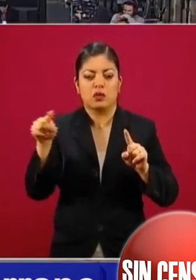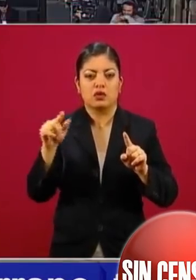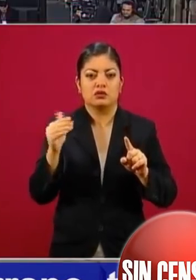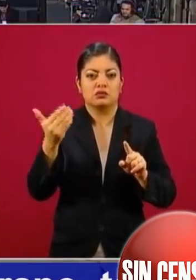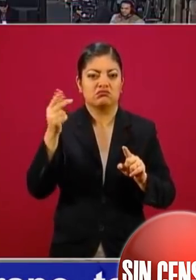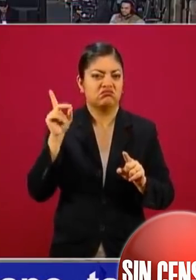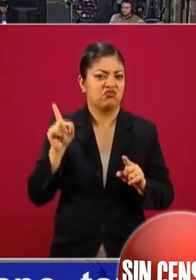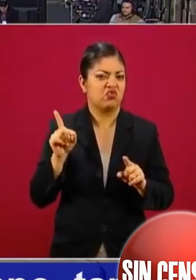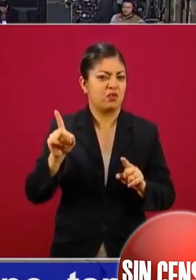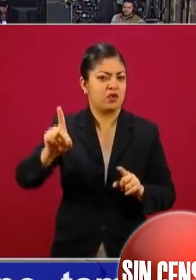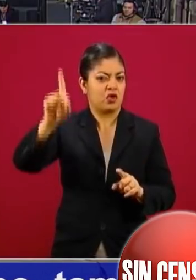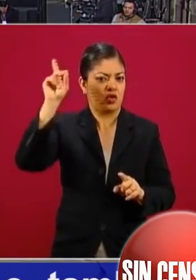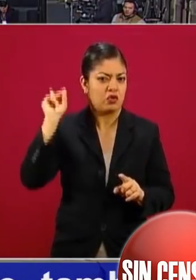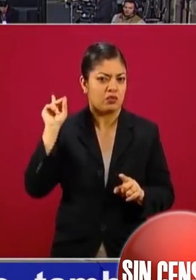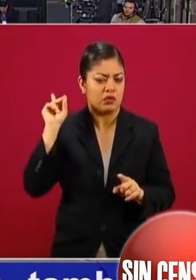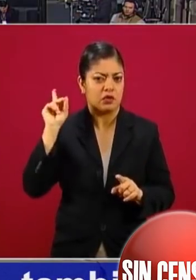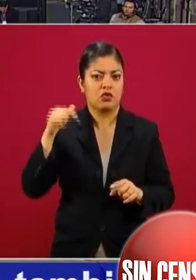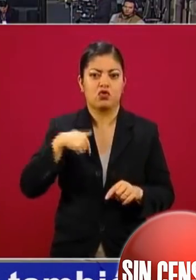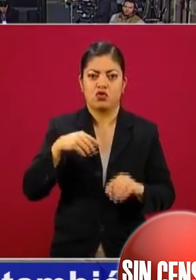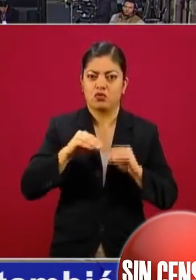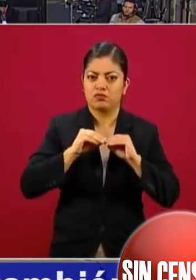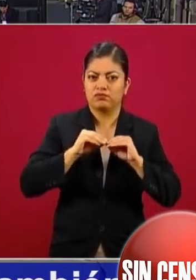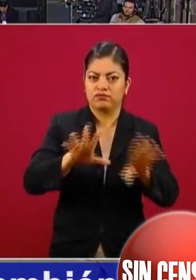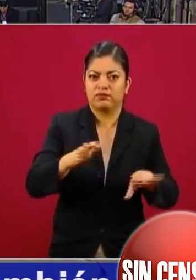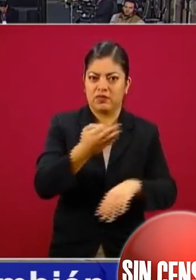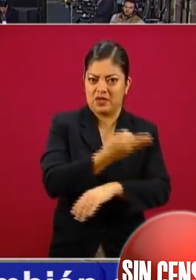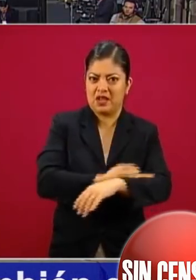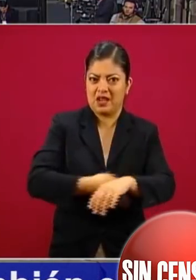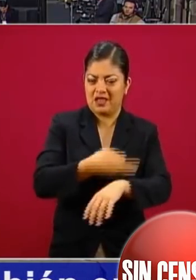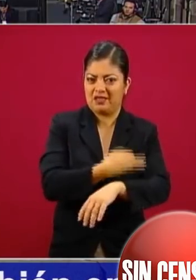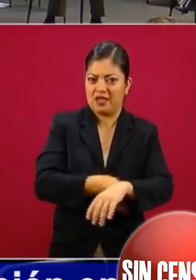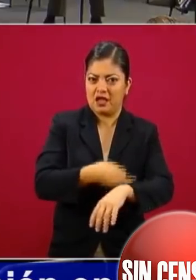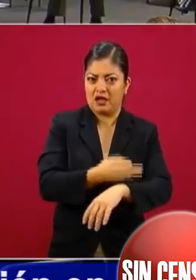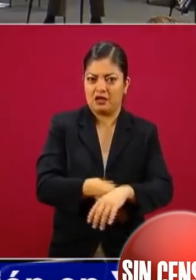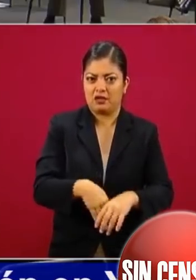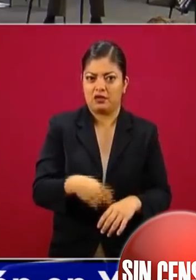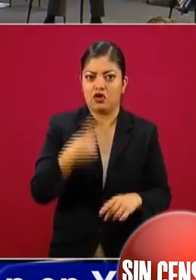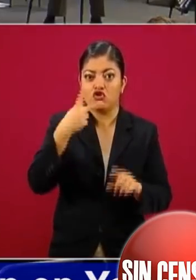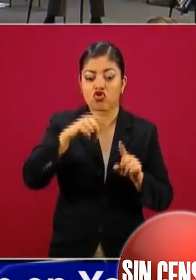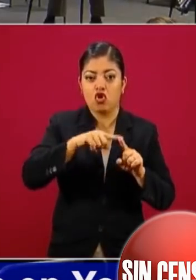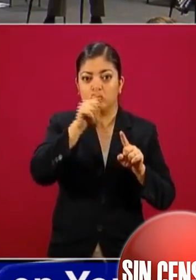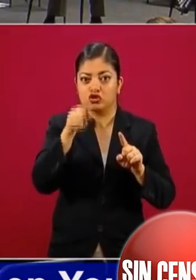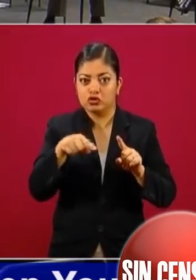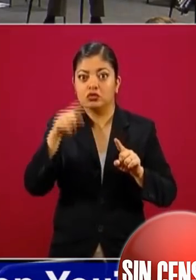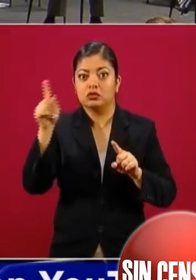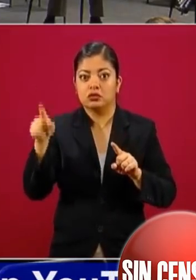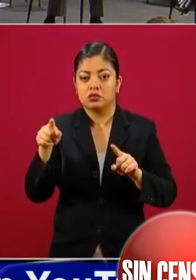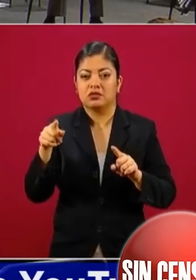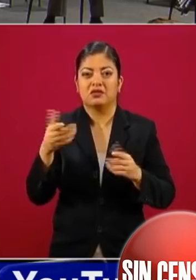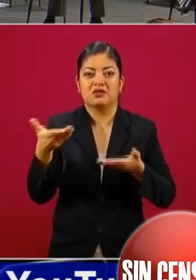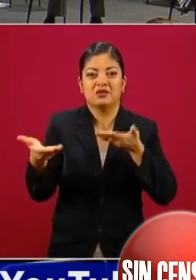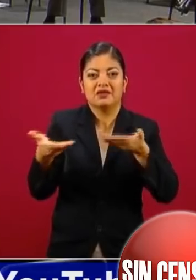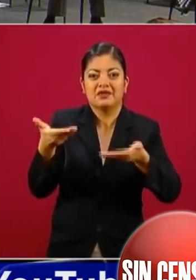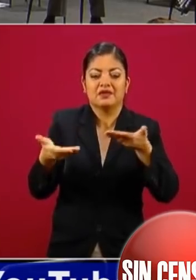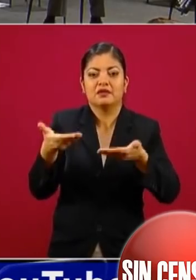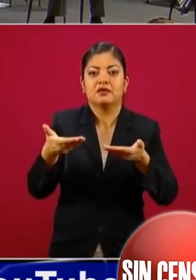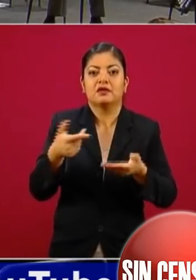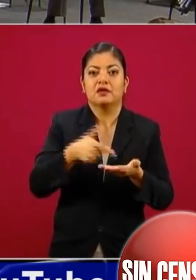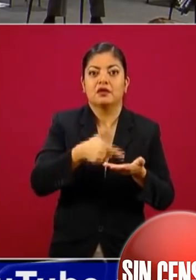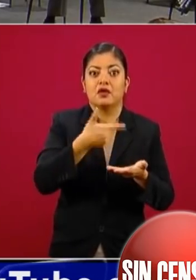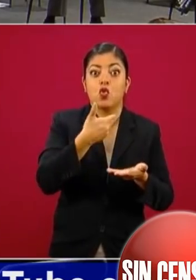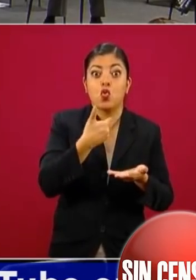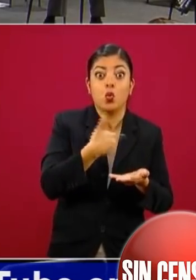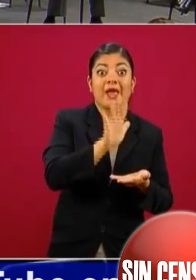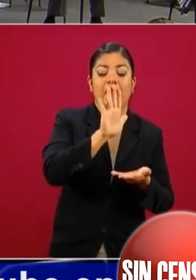2 domingos presenté en el informe técnico de la tarde 2 curvas, la que hubiera sido y la que terminó